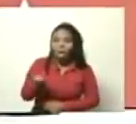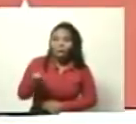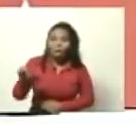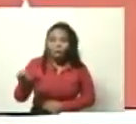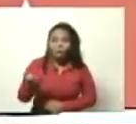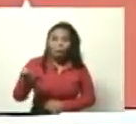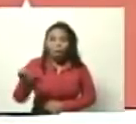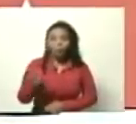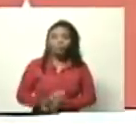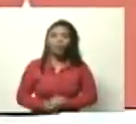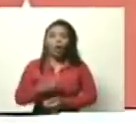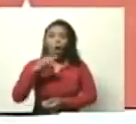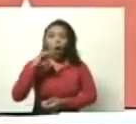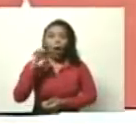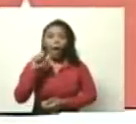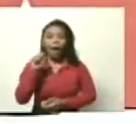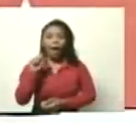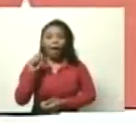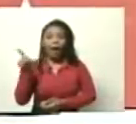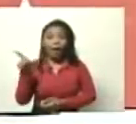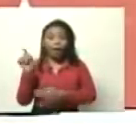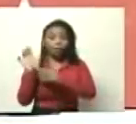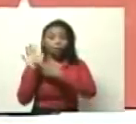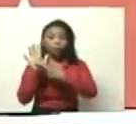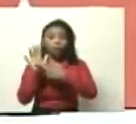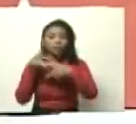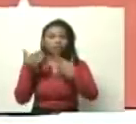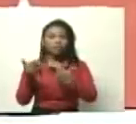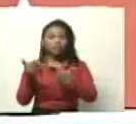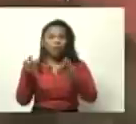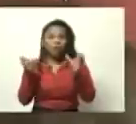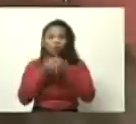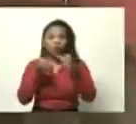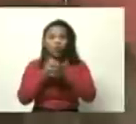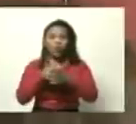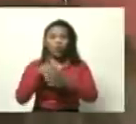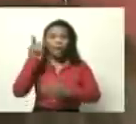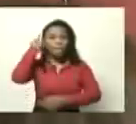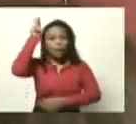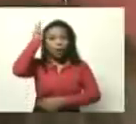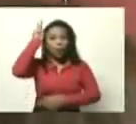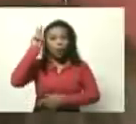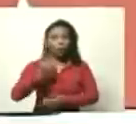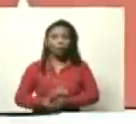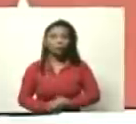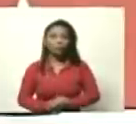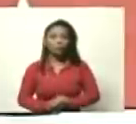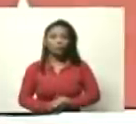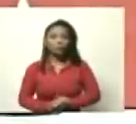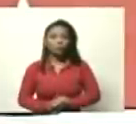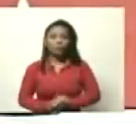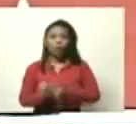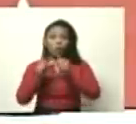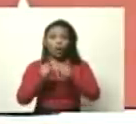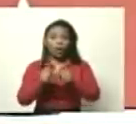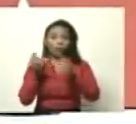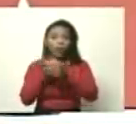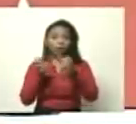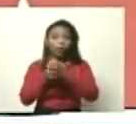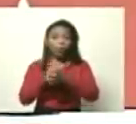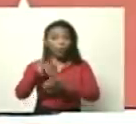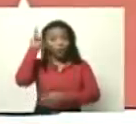El chantaje. La OEA es el reflejo del Grupo de Lima. Es lo que queda del Grupo de Lima, la